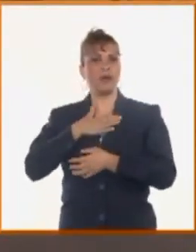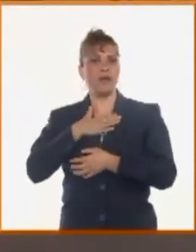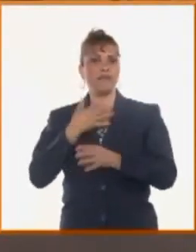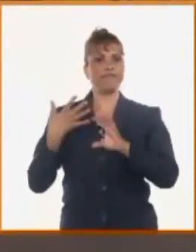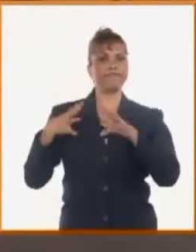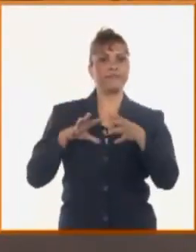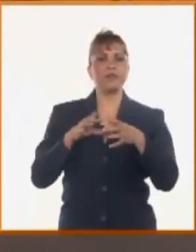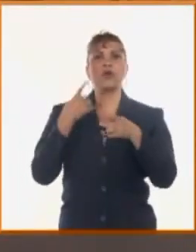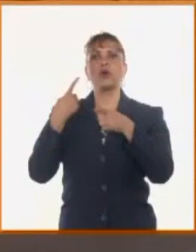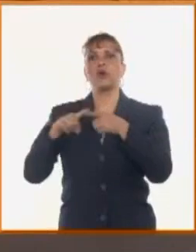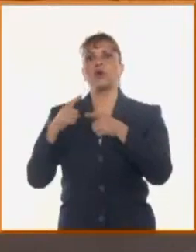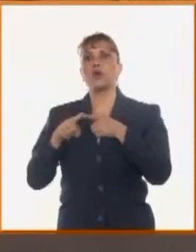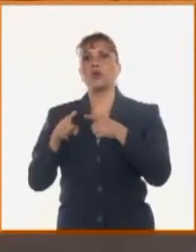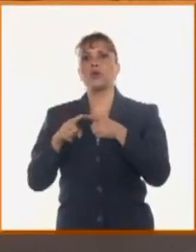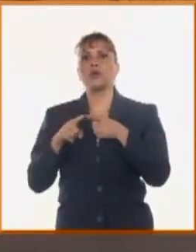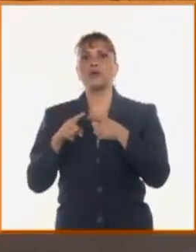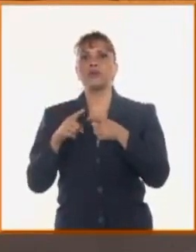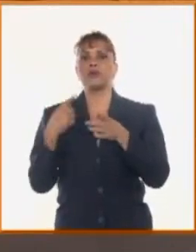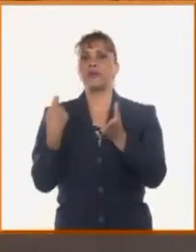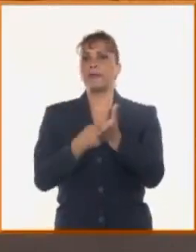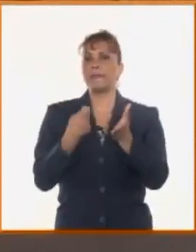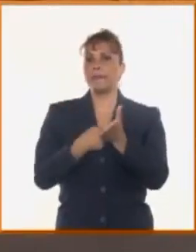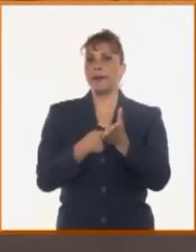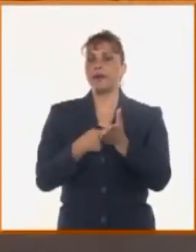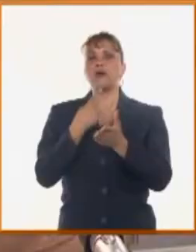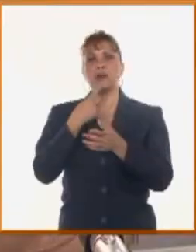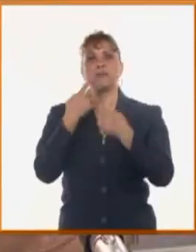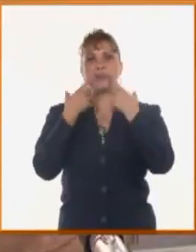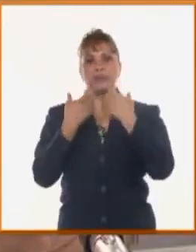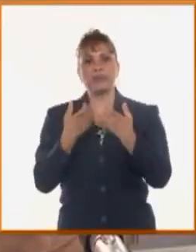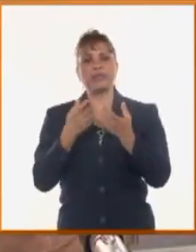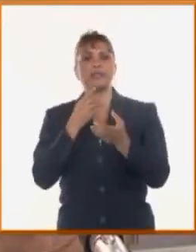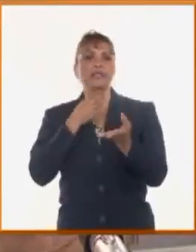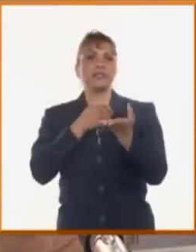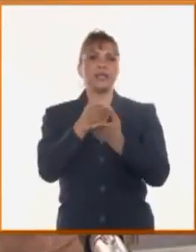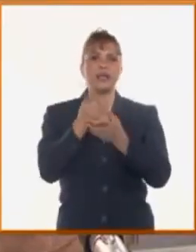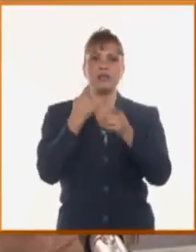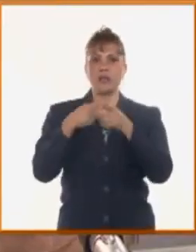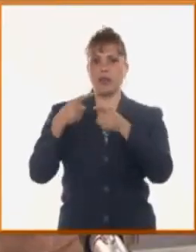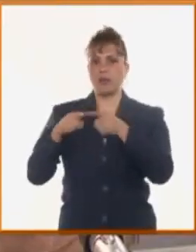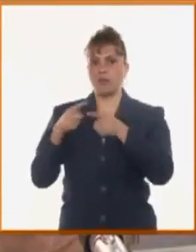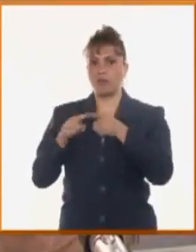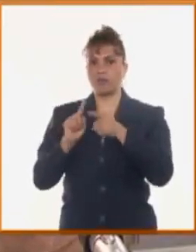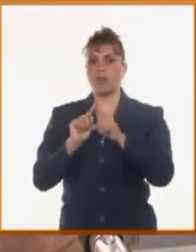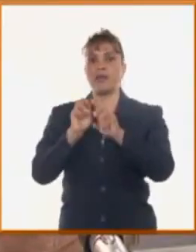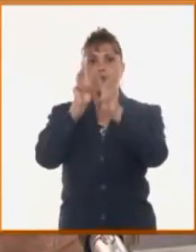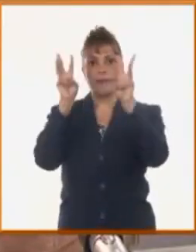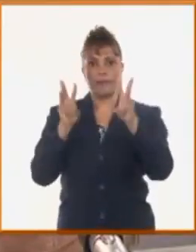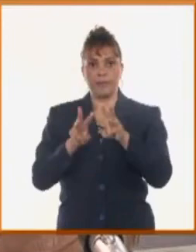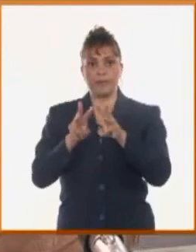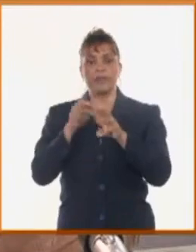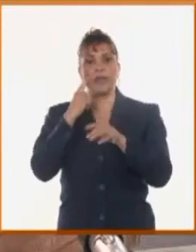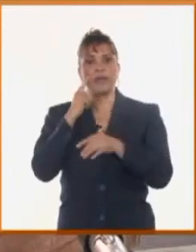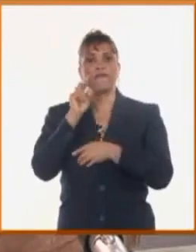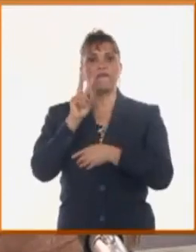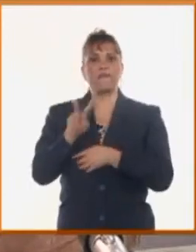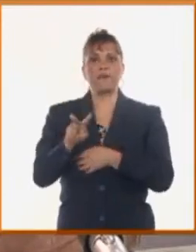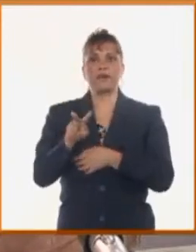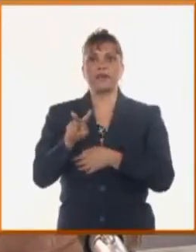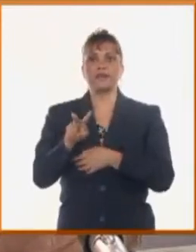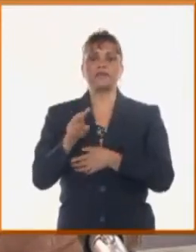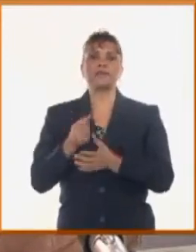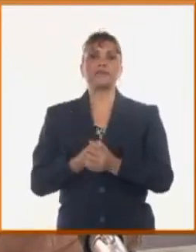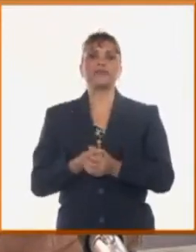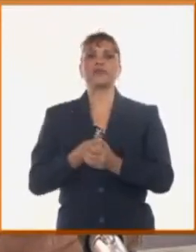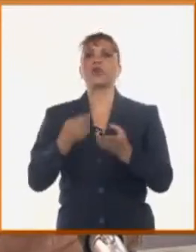exista otra forma financiera, sí es interesante mantener nuestros productos en pasarelas, en el